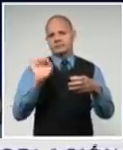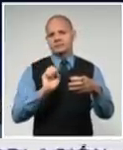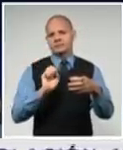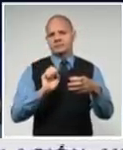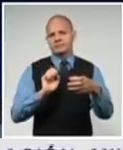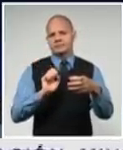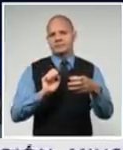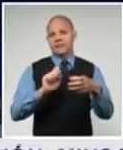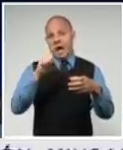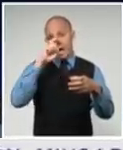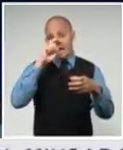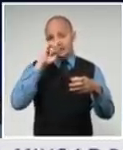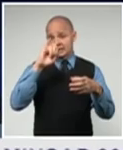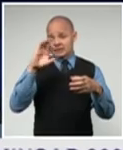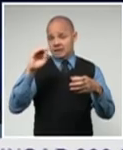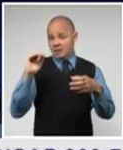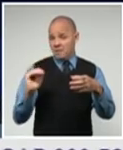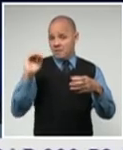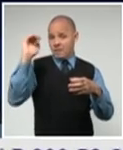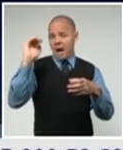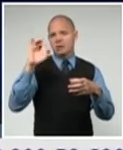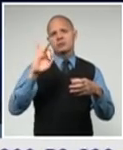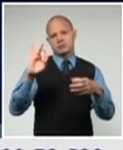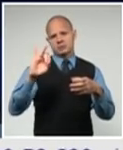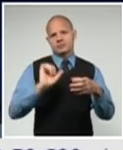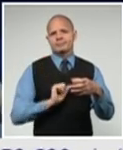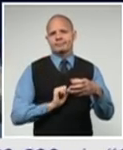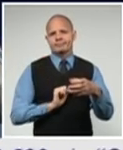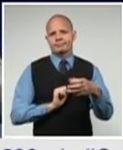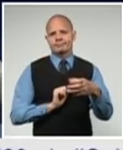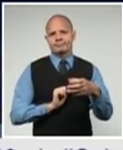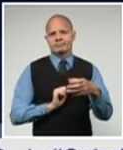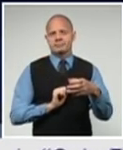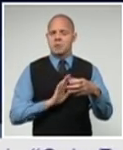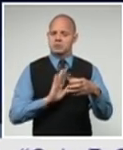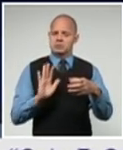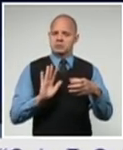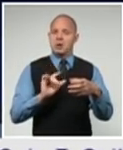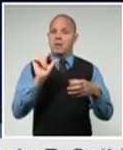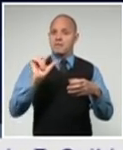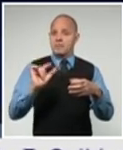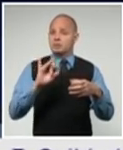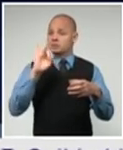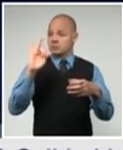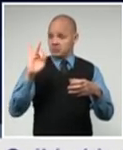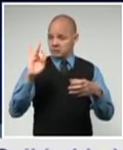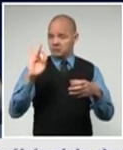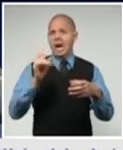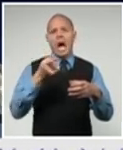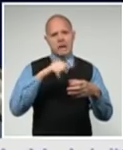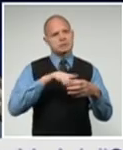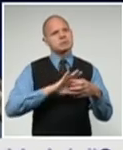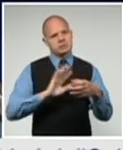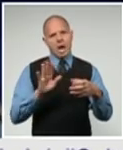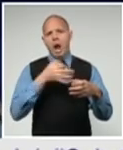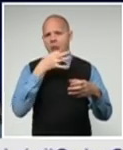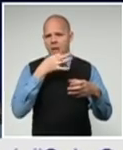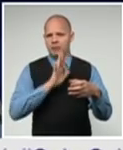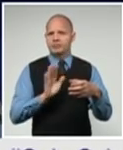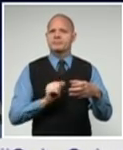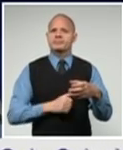de 60 y más, 7 casos fueron diagnosticados, 7 pacientes fueron diagnosticados ayer.